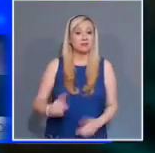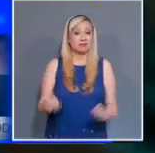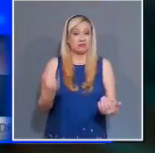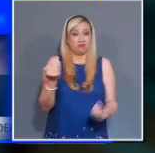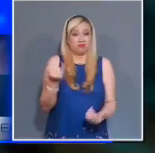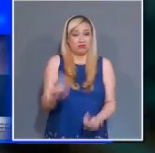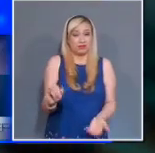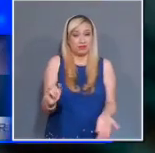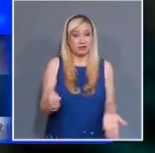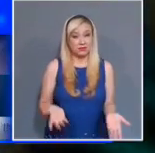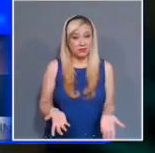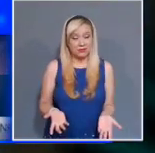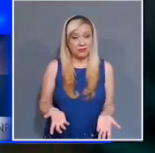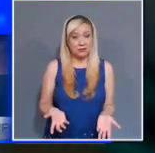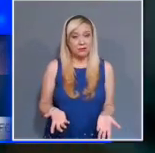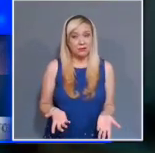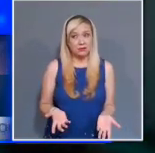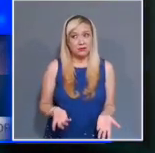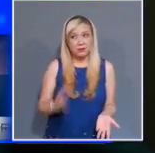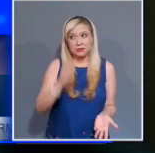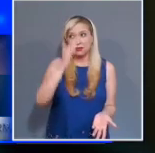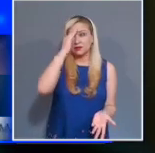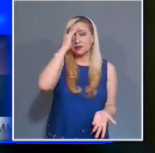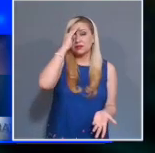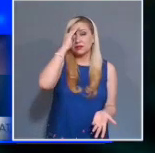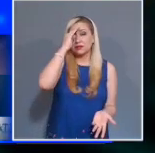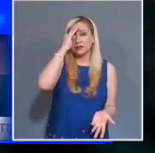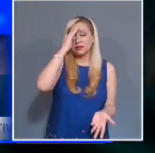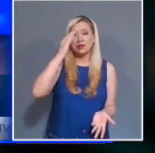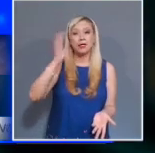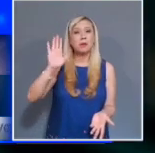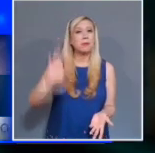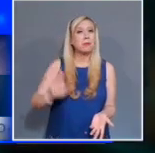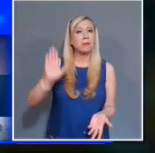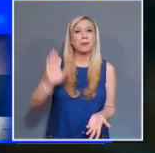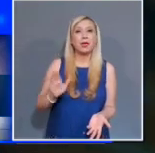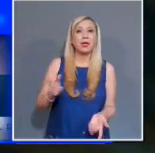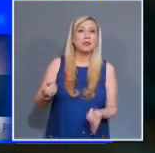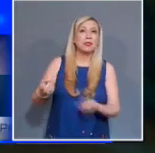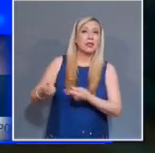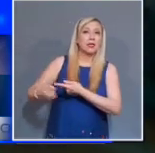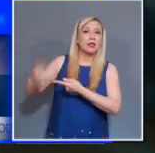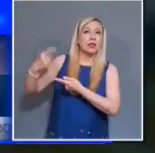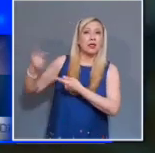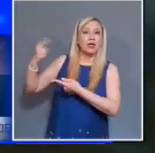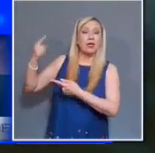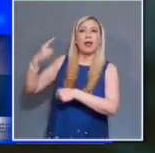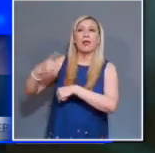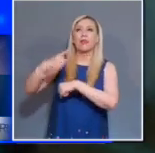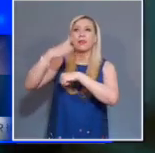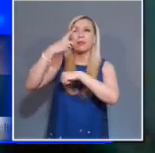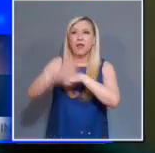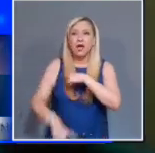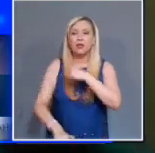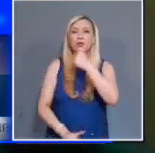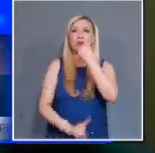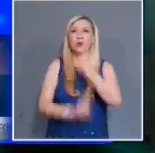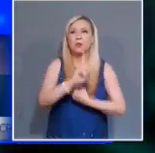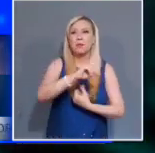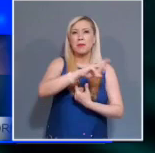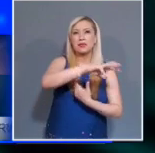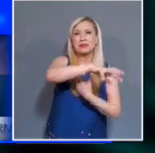similares en impacto, en daño, en afectación de la